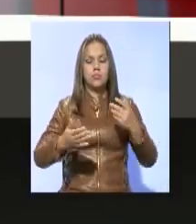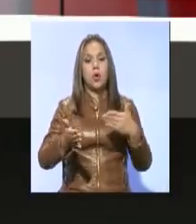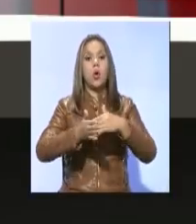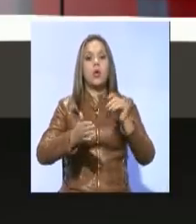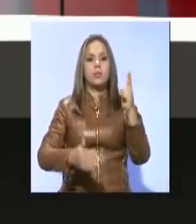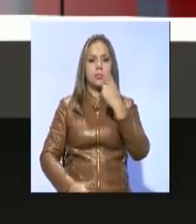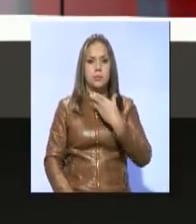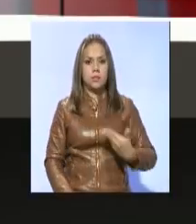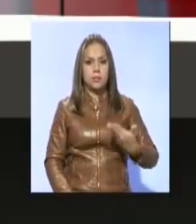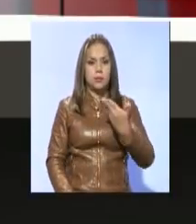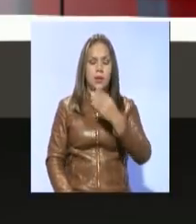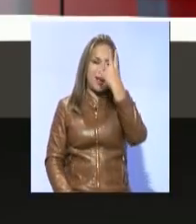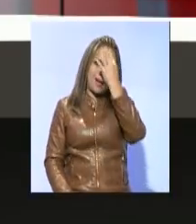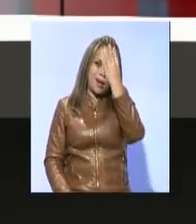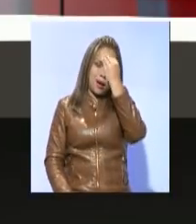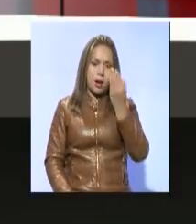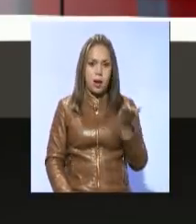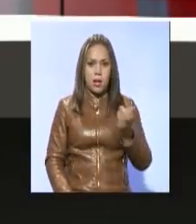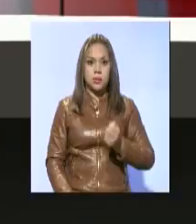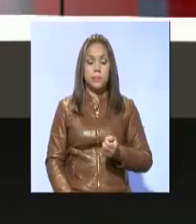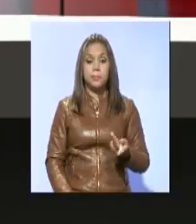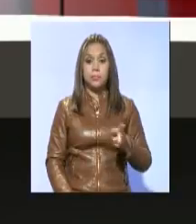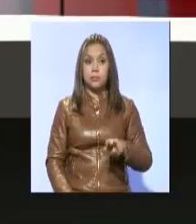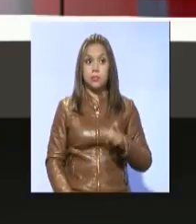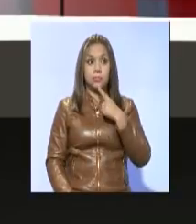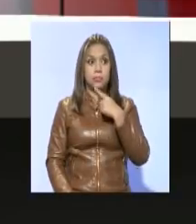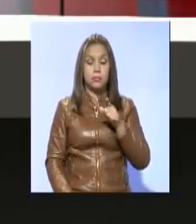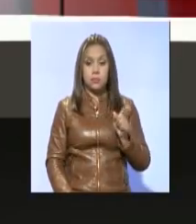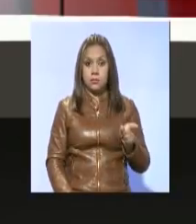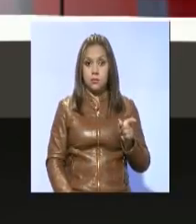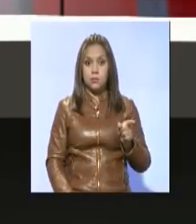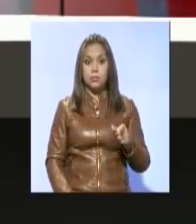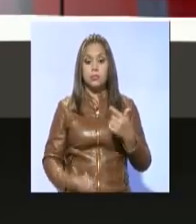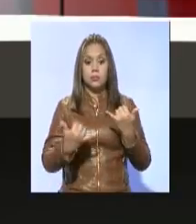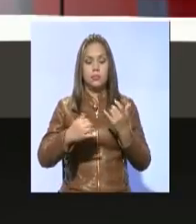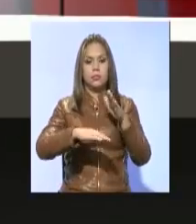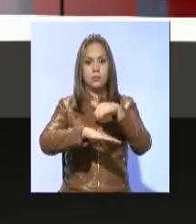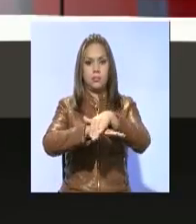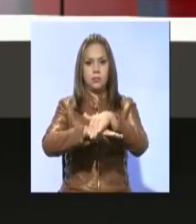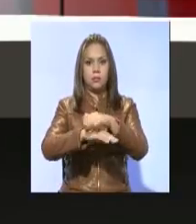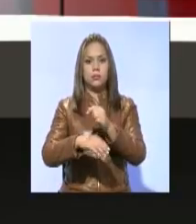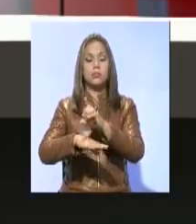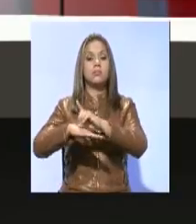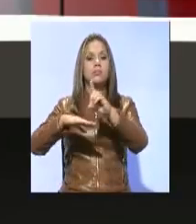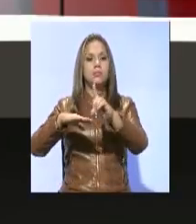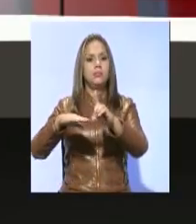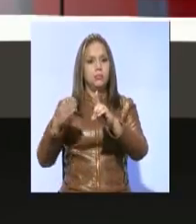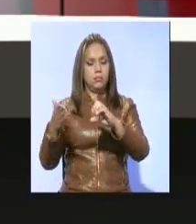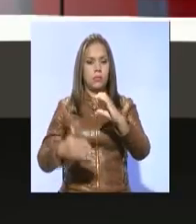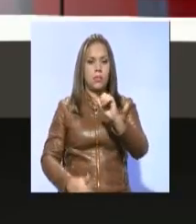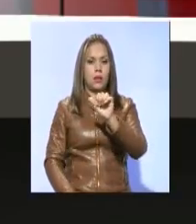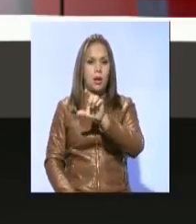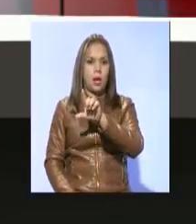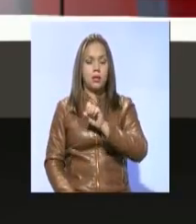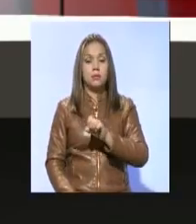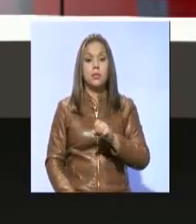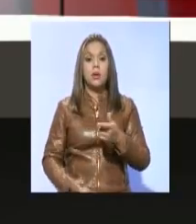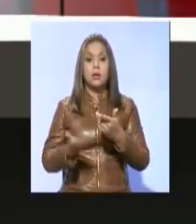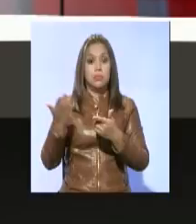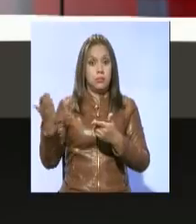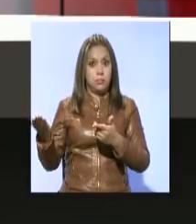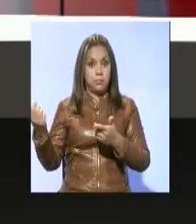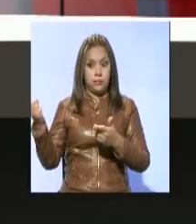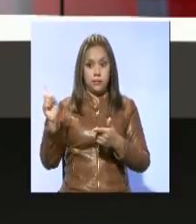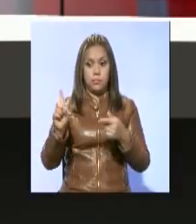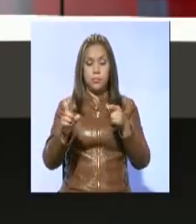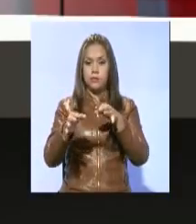vicepresidente de la República, Jorge Glass. Claro está, en función de lo que resuelva esta tarde el Consejo de Administración Legislativa CAL. Ricardo Bravo dialogó